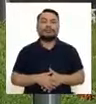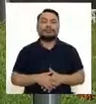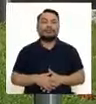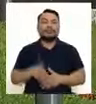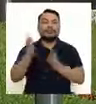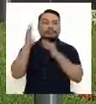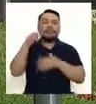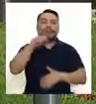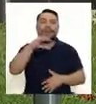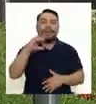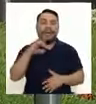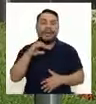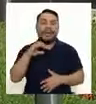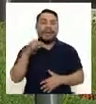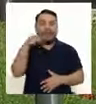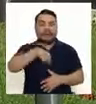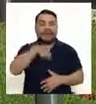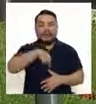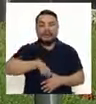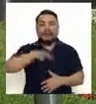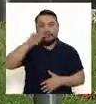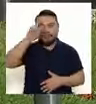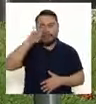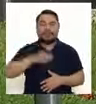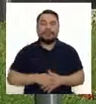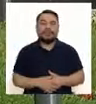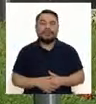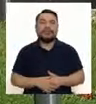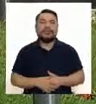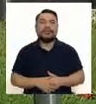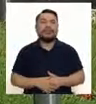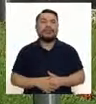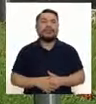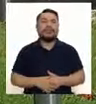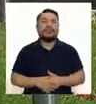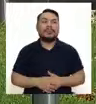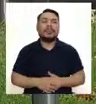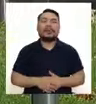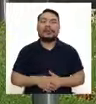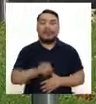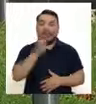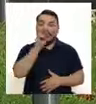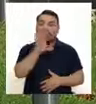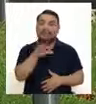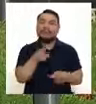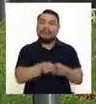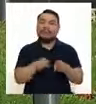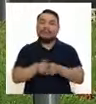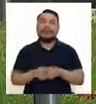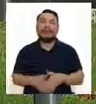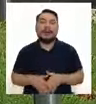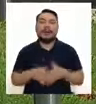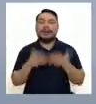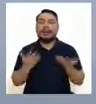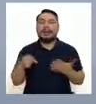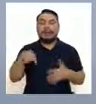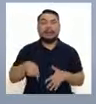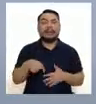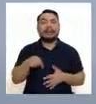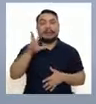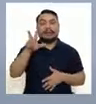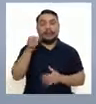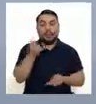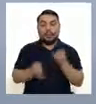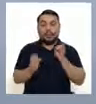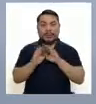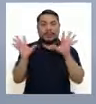foro APEC, que se realiza ya en el Perú. Decir también que en estos tres últimos